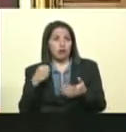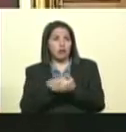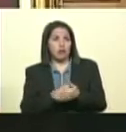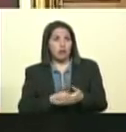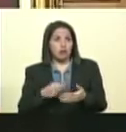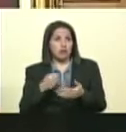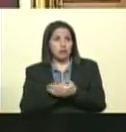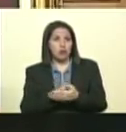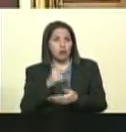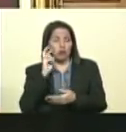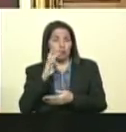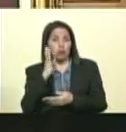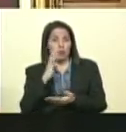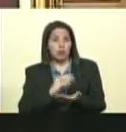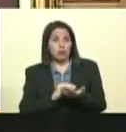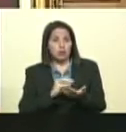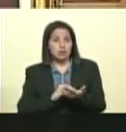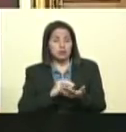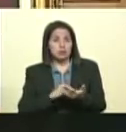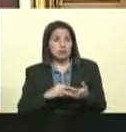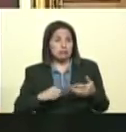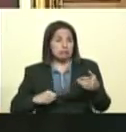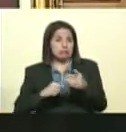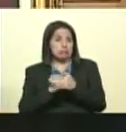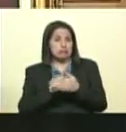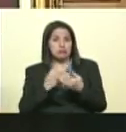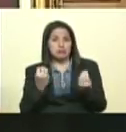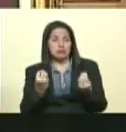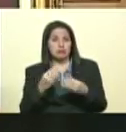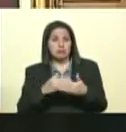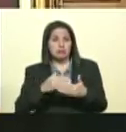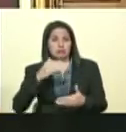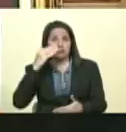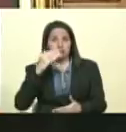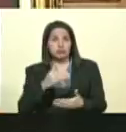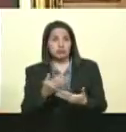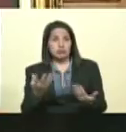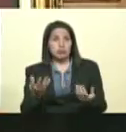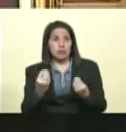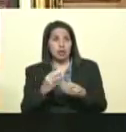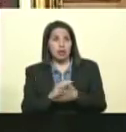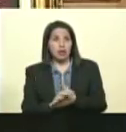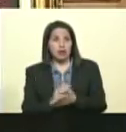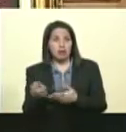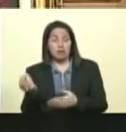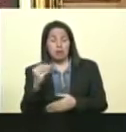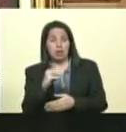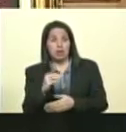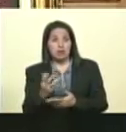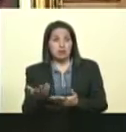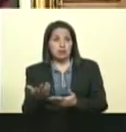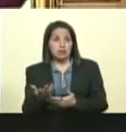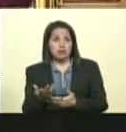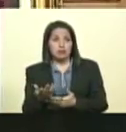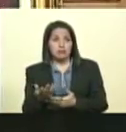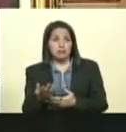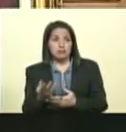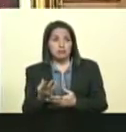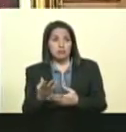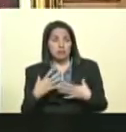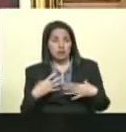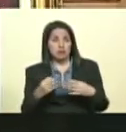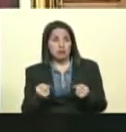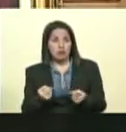cuatro veces, nos dimos contra la pared. Algunos compañeros o compañeras que se nos sumaron en el campo de la salud y en otros